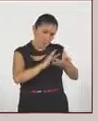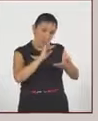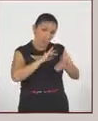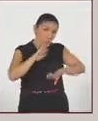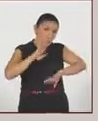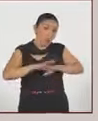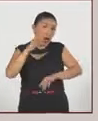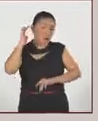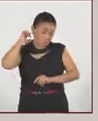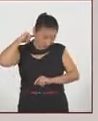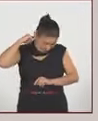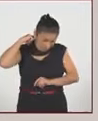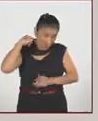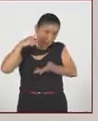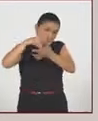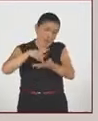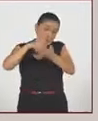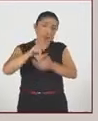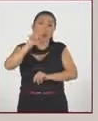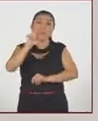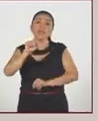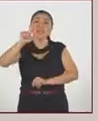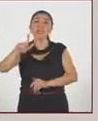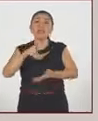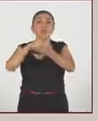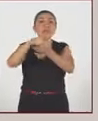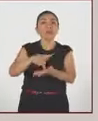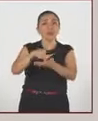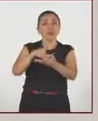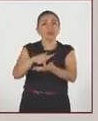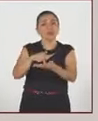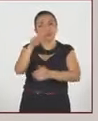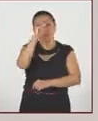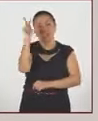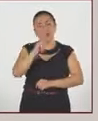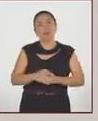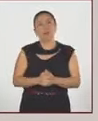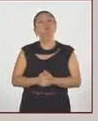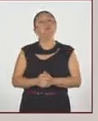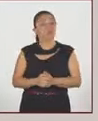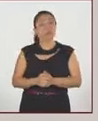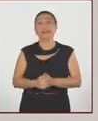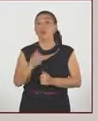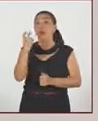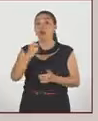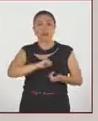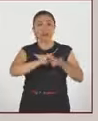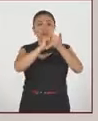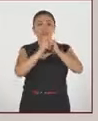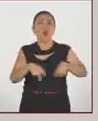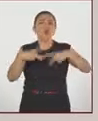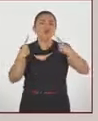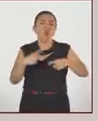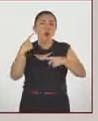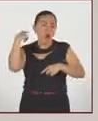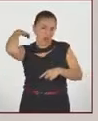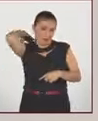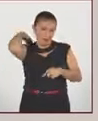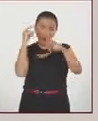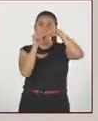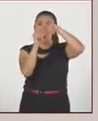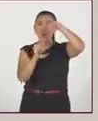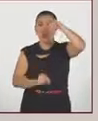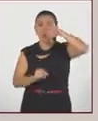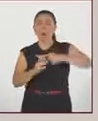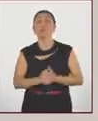27 kilos. Wow. Entonces, simplemente con esto vamos a desarrollar dolores en la columna cervical, ¿no? Les comentaba